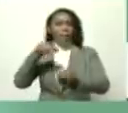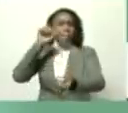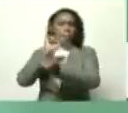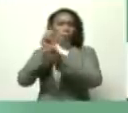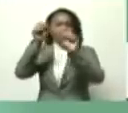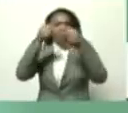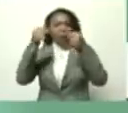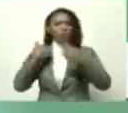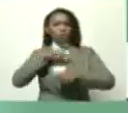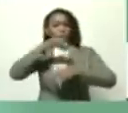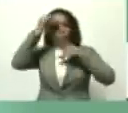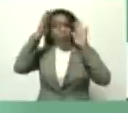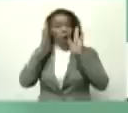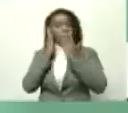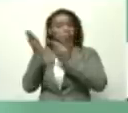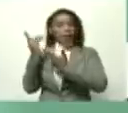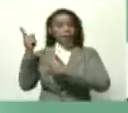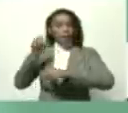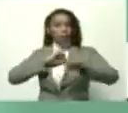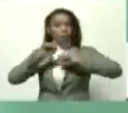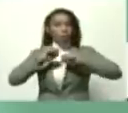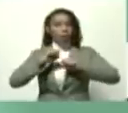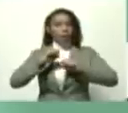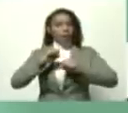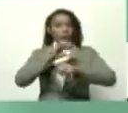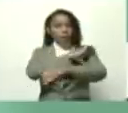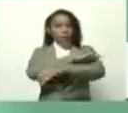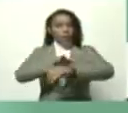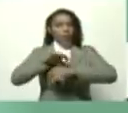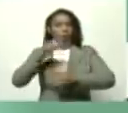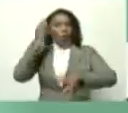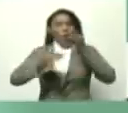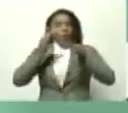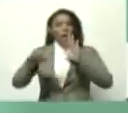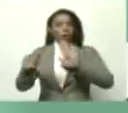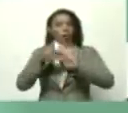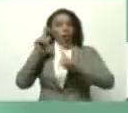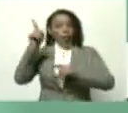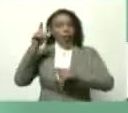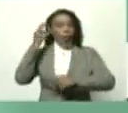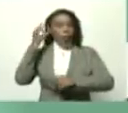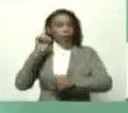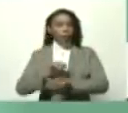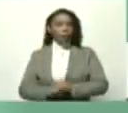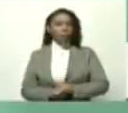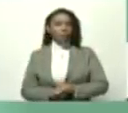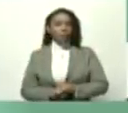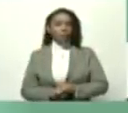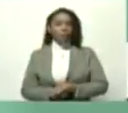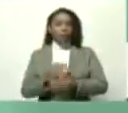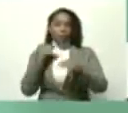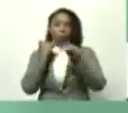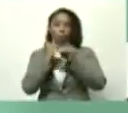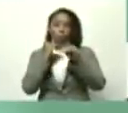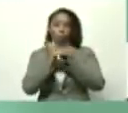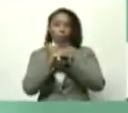pendientes del accionar del brazo de la justicia en contra de esta criminal.